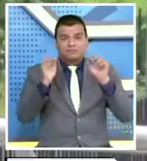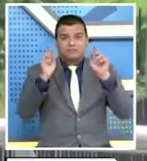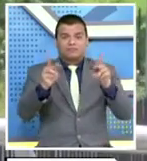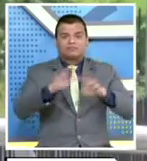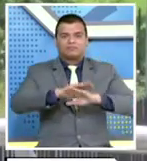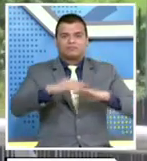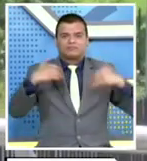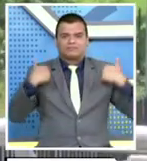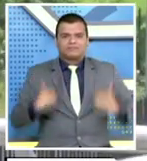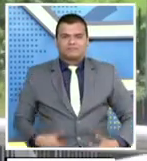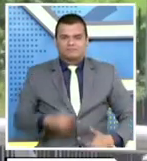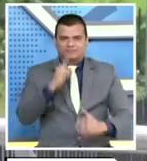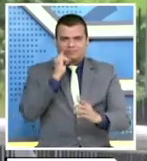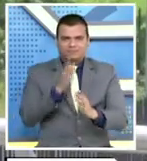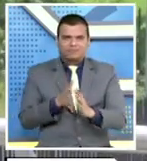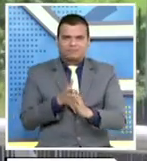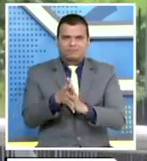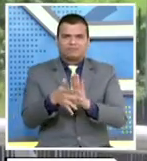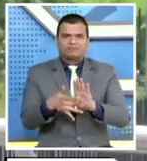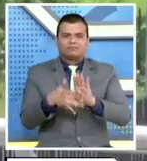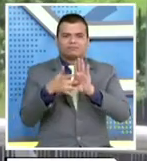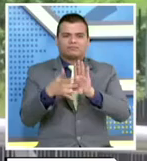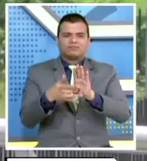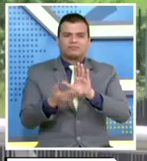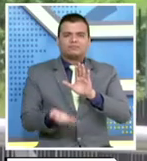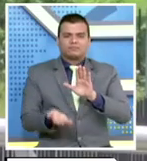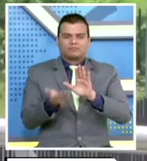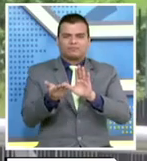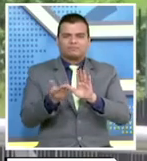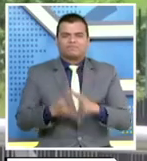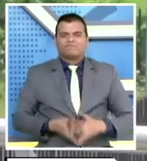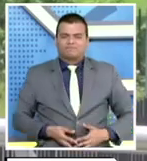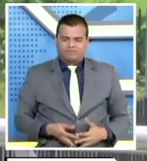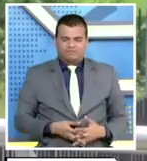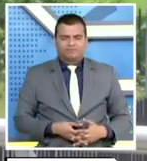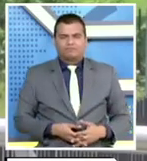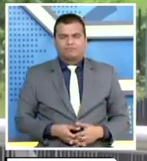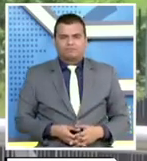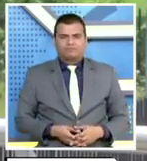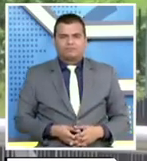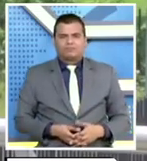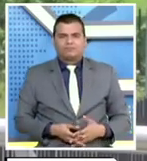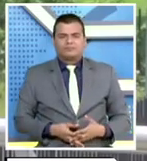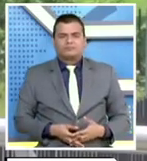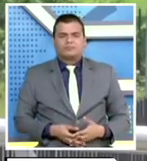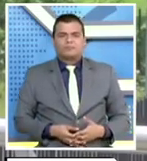desde el norte de la capital del Valle. Siguen ustedes conectados con más información porque el noticiero 90 Minutos está en ti, está en todas partes.